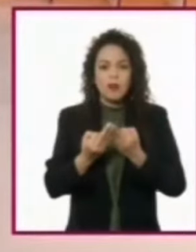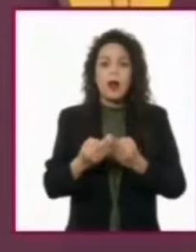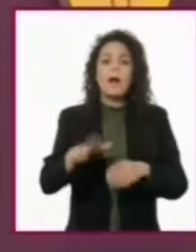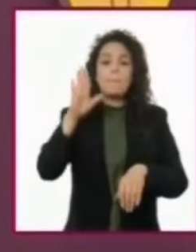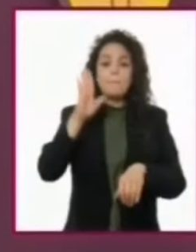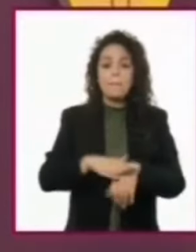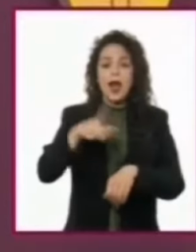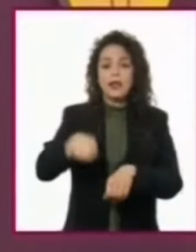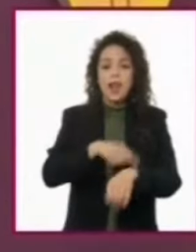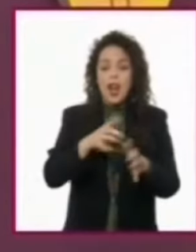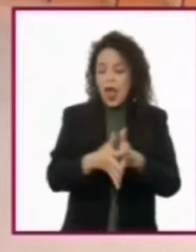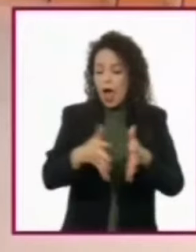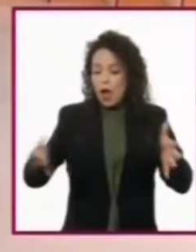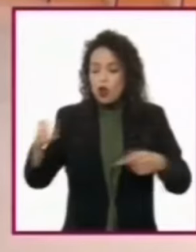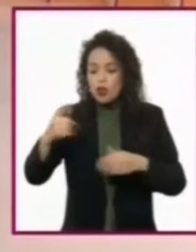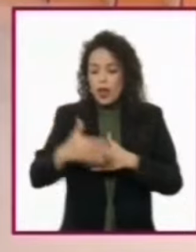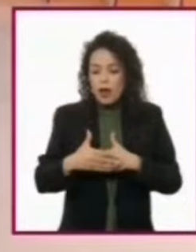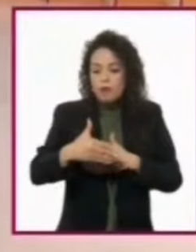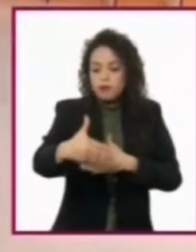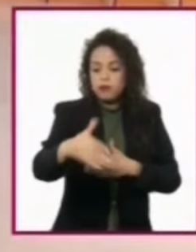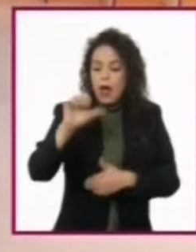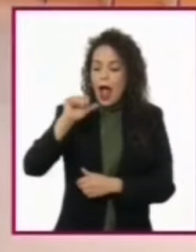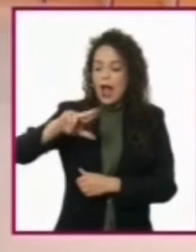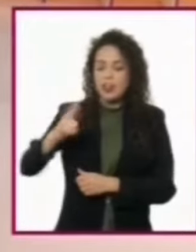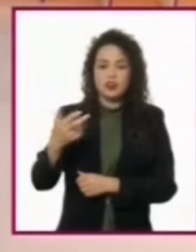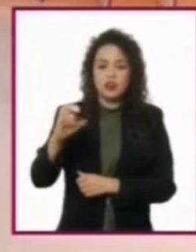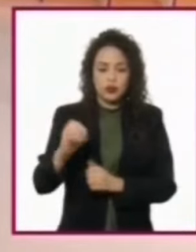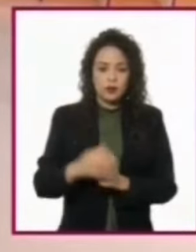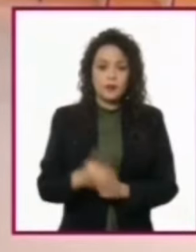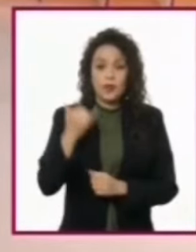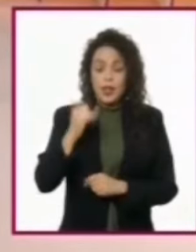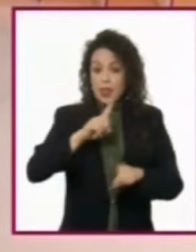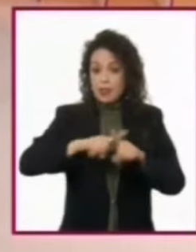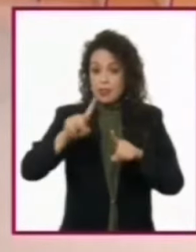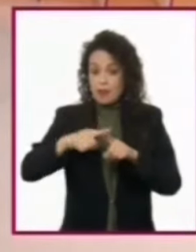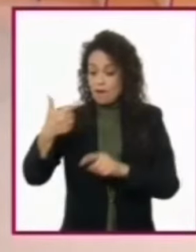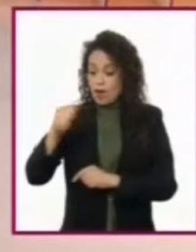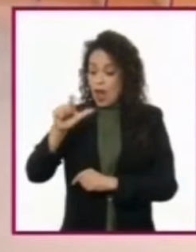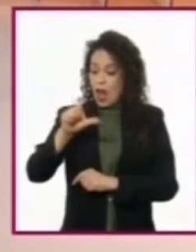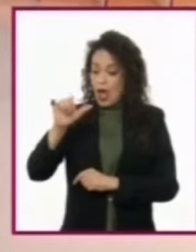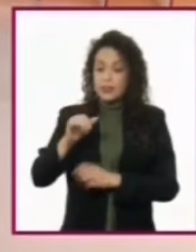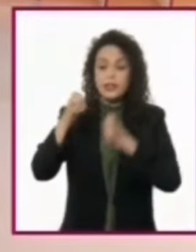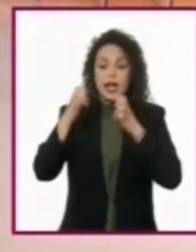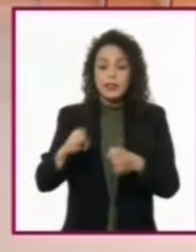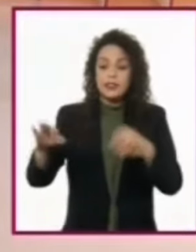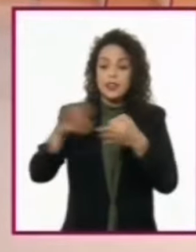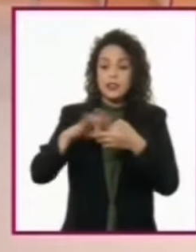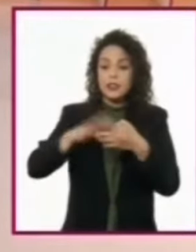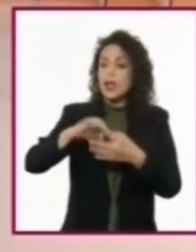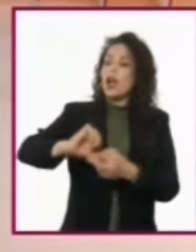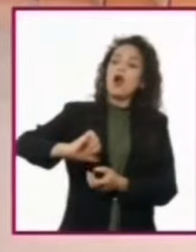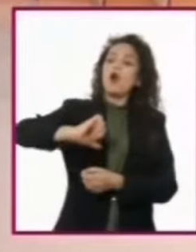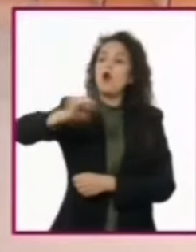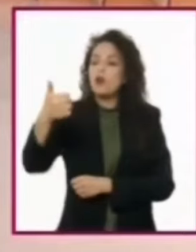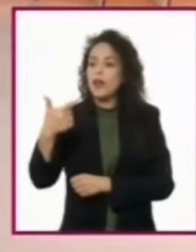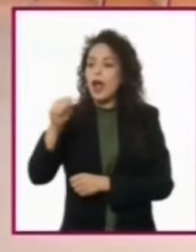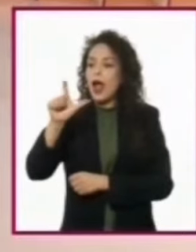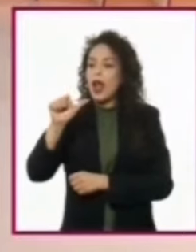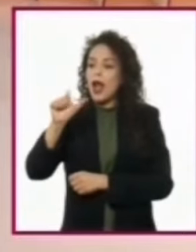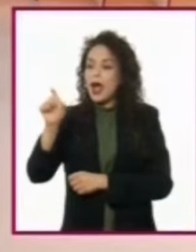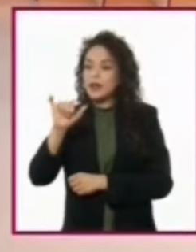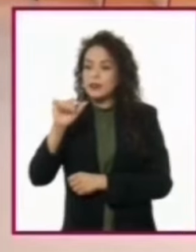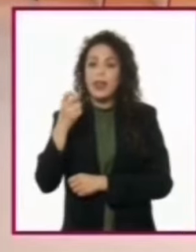ancha. Además, muchas galaxias elípticas del universo se encuentran cercanas a otras galaxias,